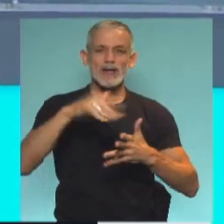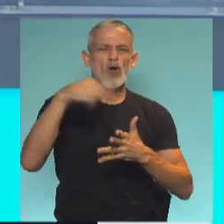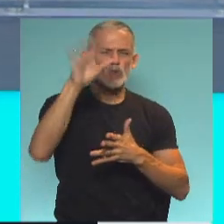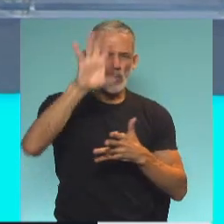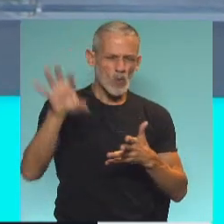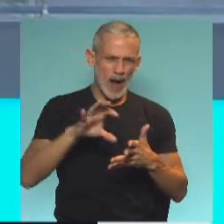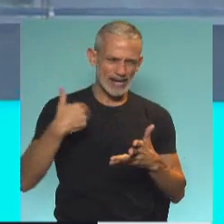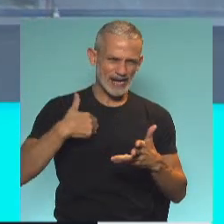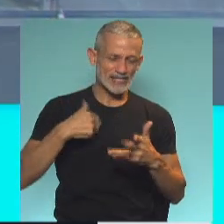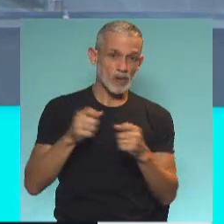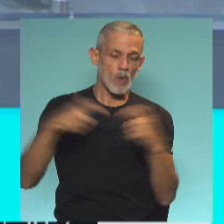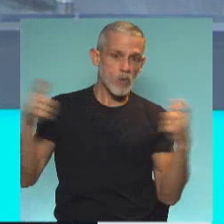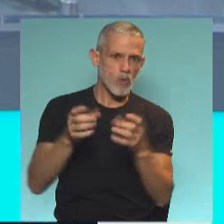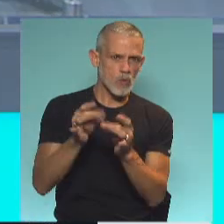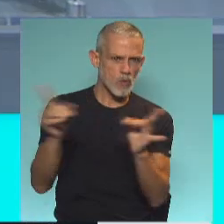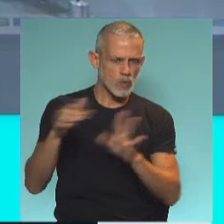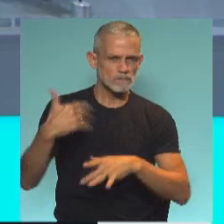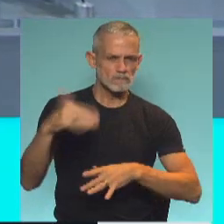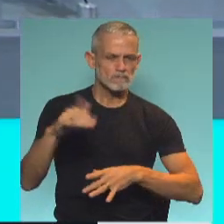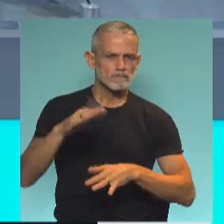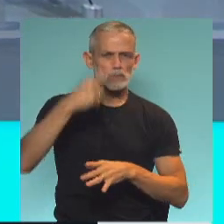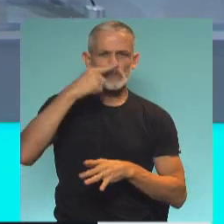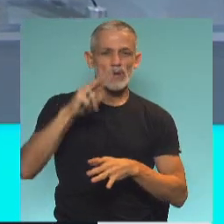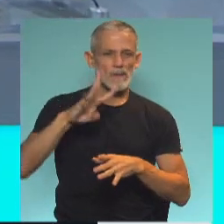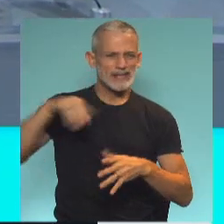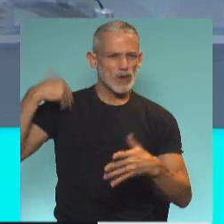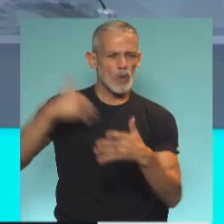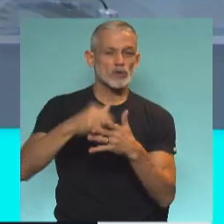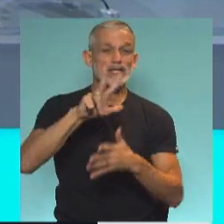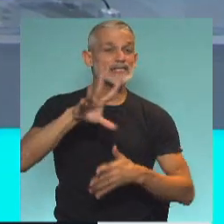propósito de la cantidad de casos registrados. En las últimas 24 horas,